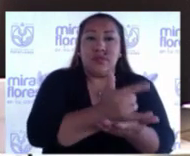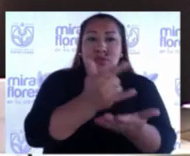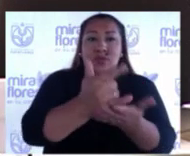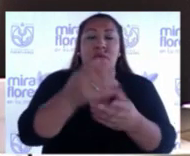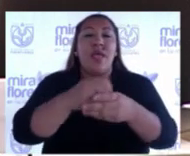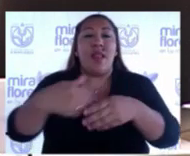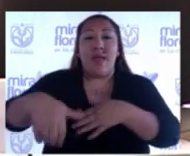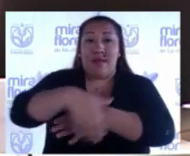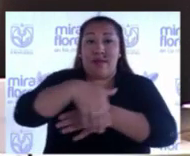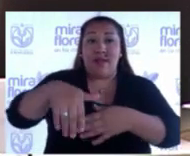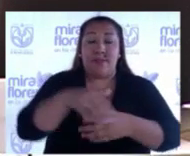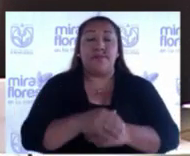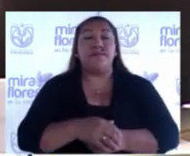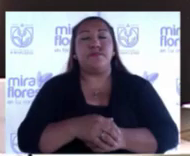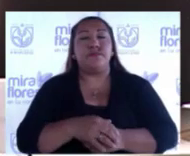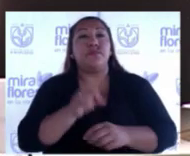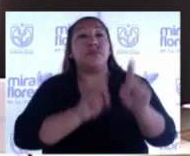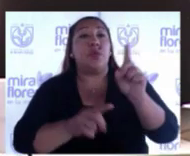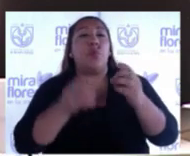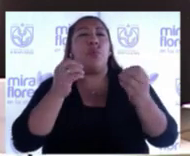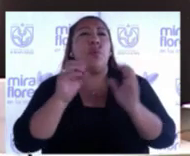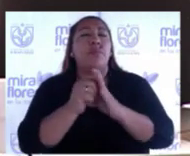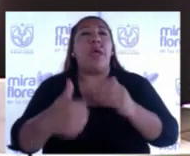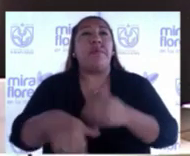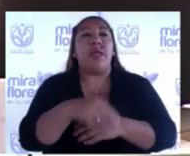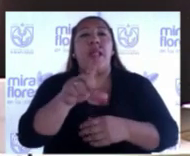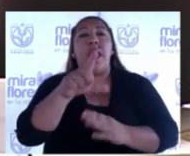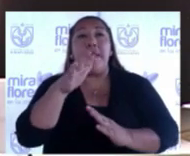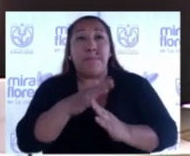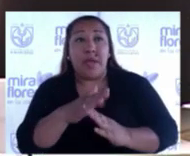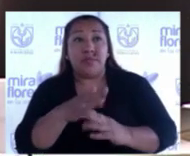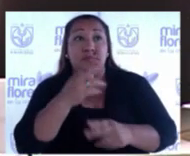públicas, como ciertas zonas, como la Avenida La Paz,